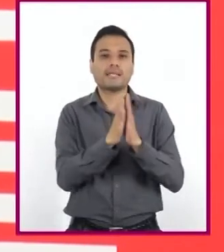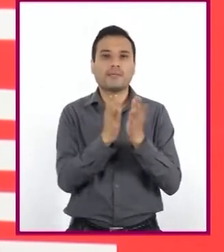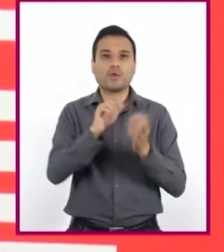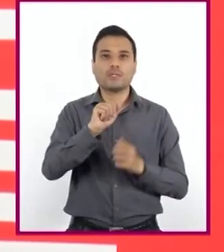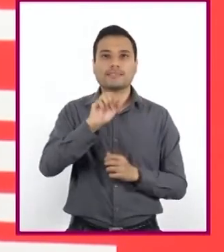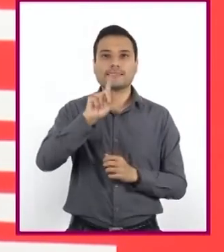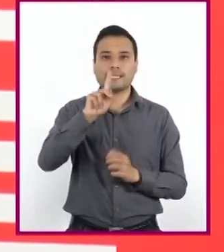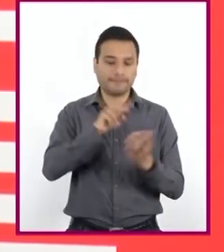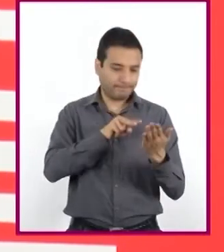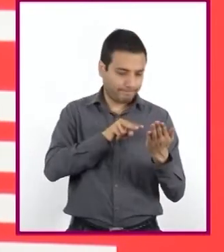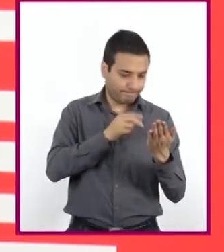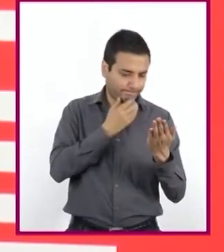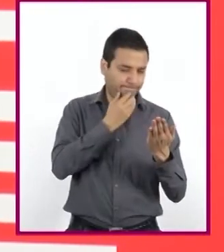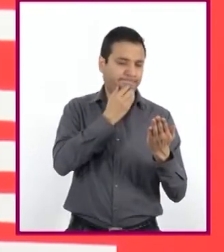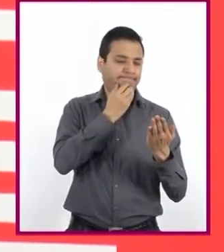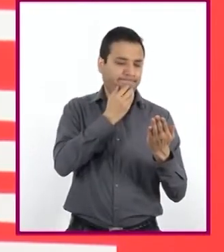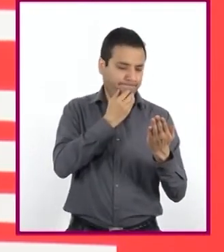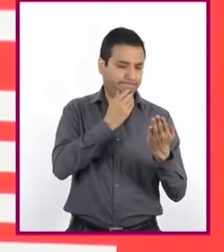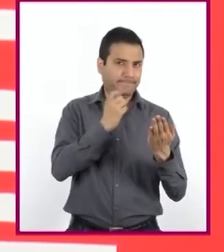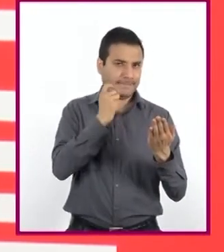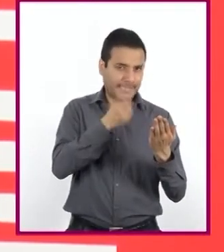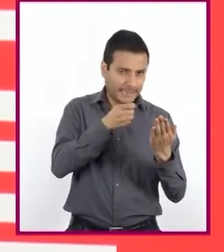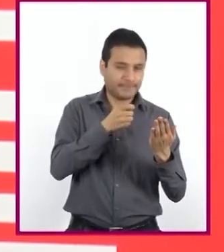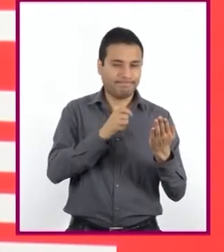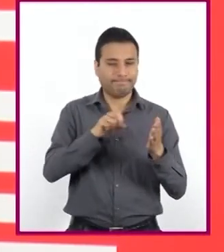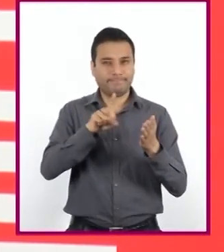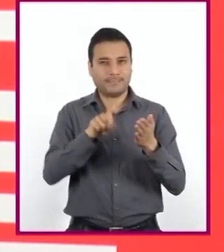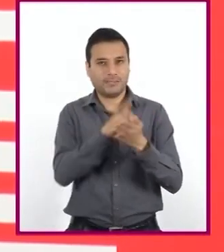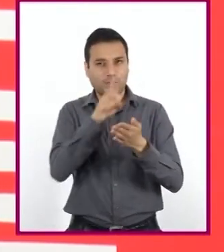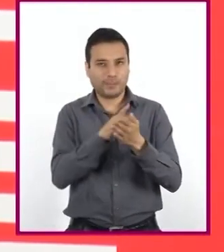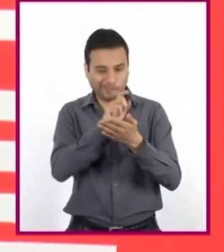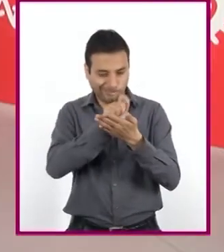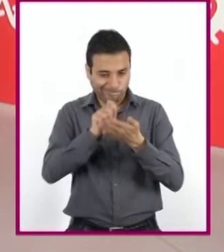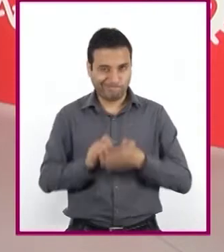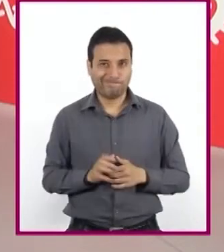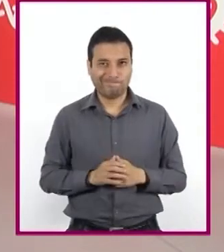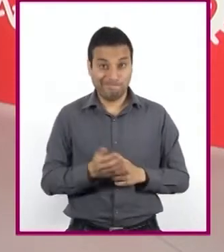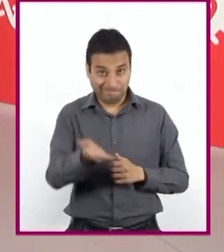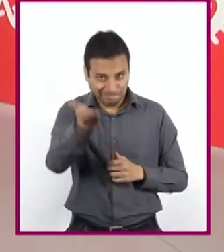texto para poder agregar su significado. ¡Adelante!